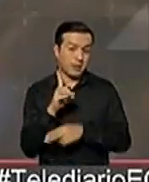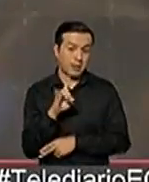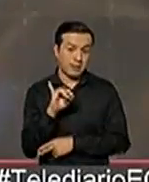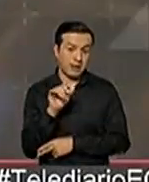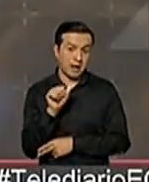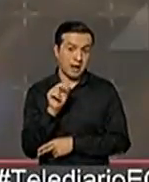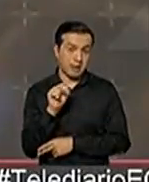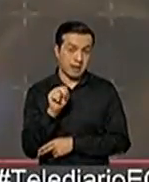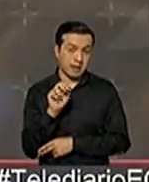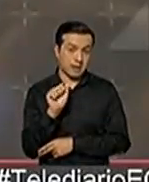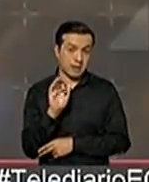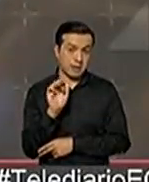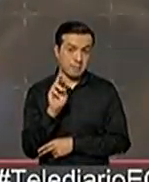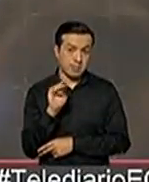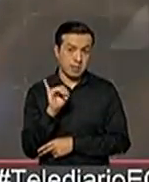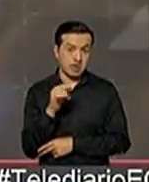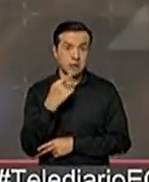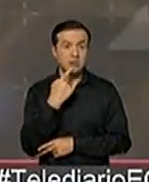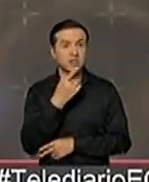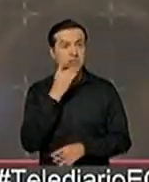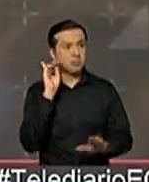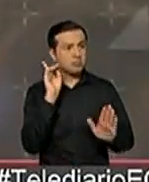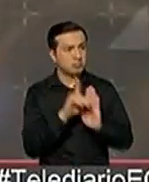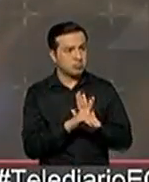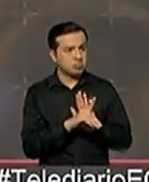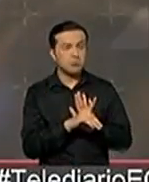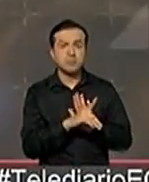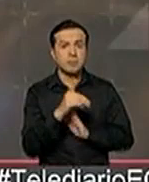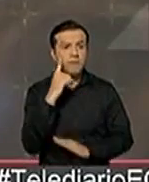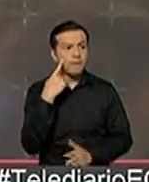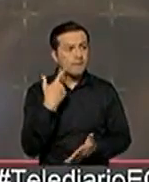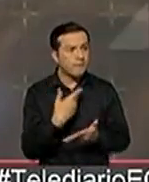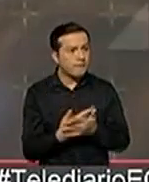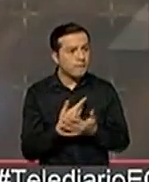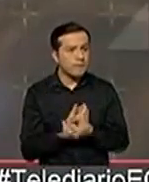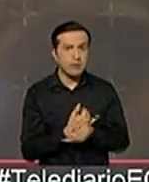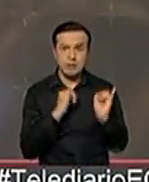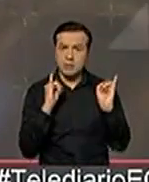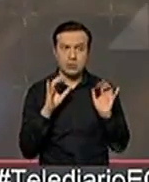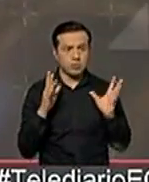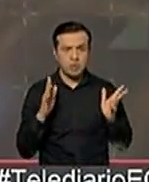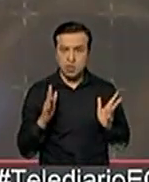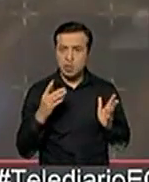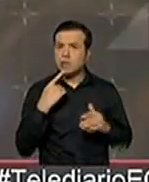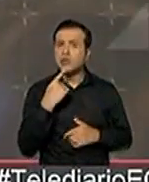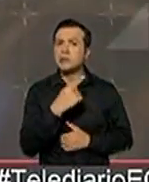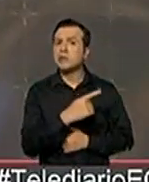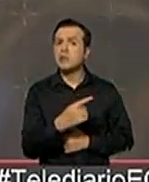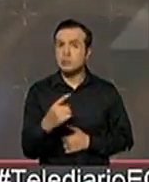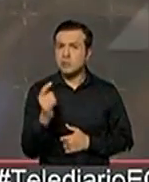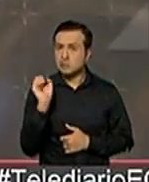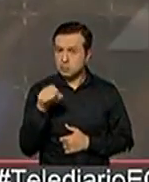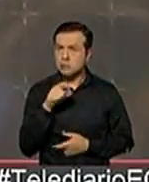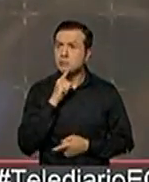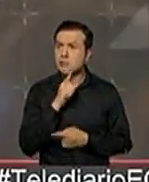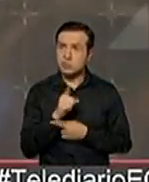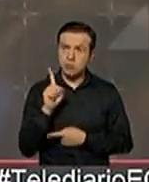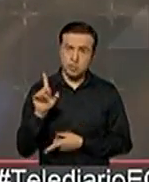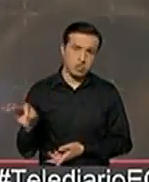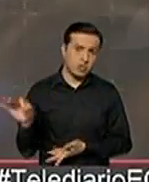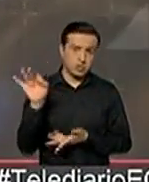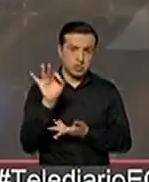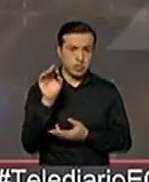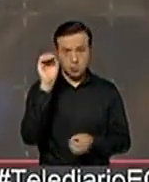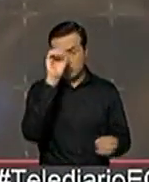de los consejeros Luis Verde Soto y Enrique Pita sobre la falta de independencia en el organismo. Indicó que además sí se envió un delegado